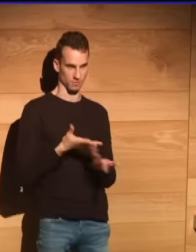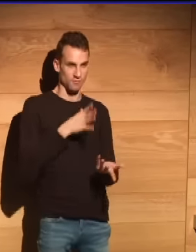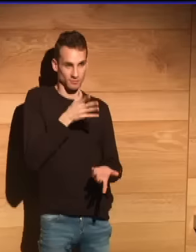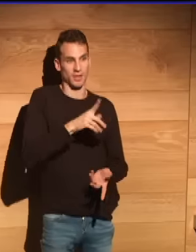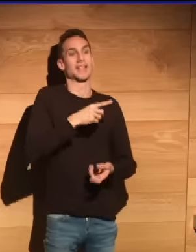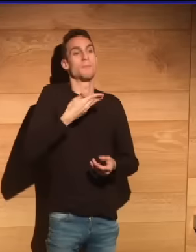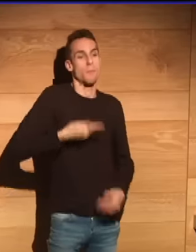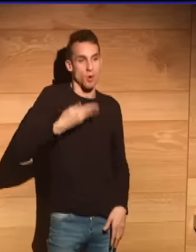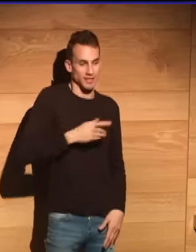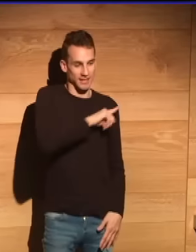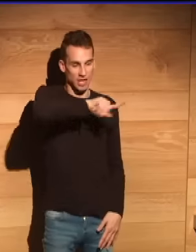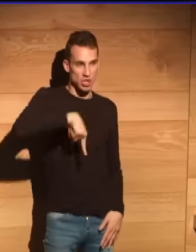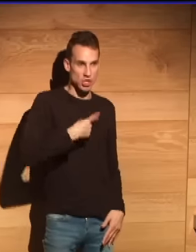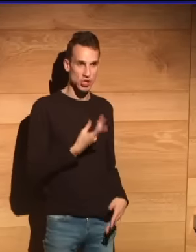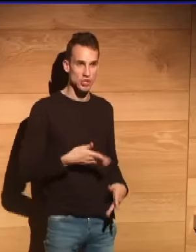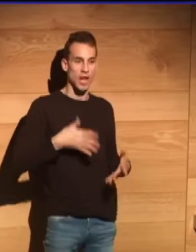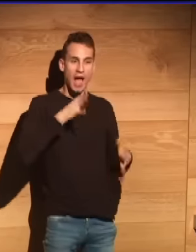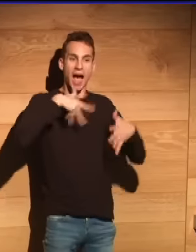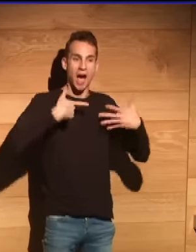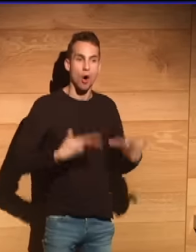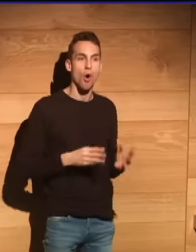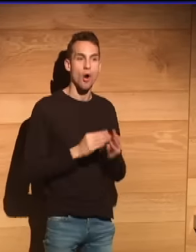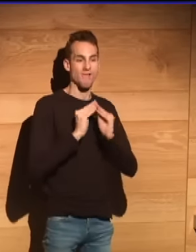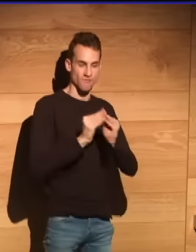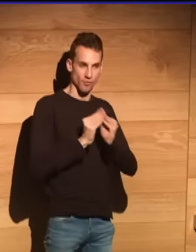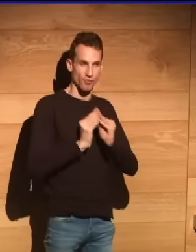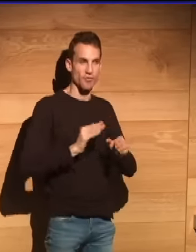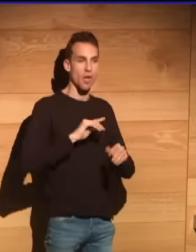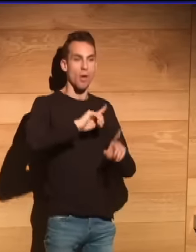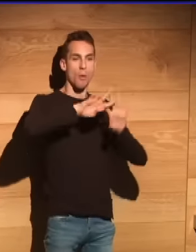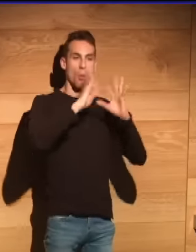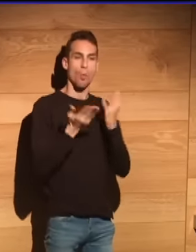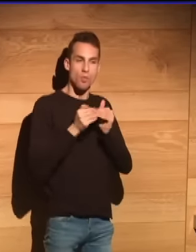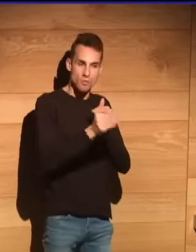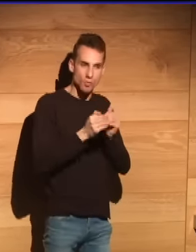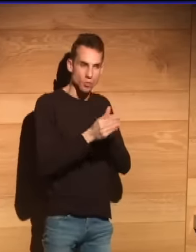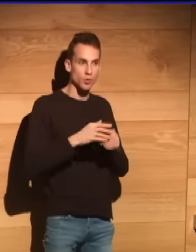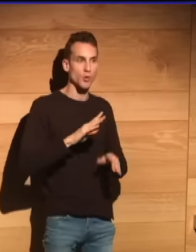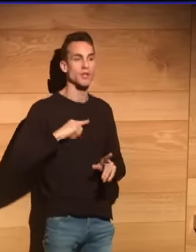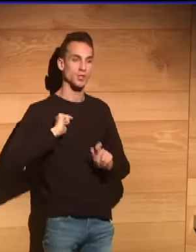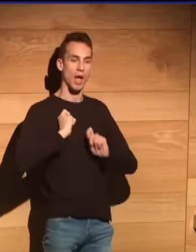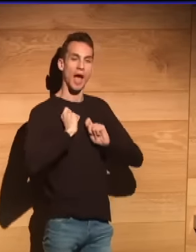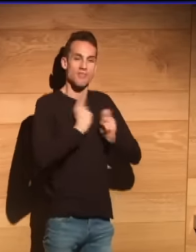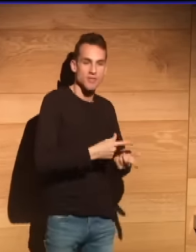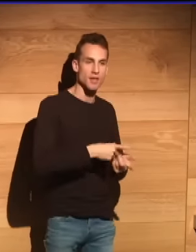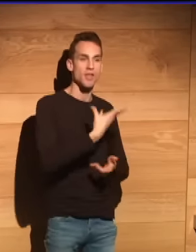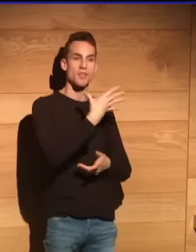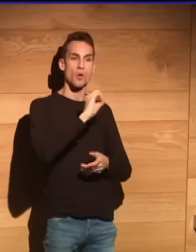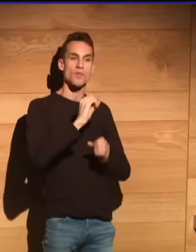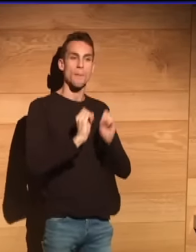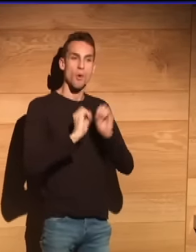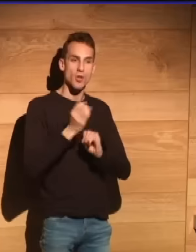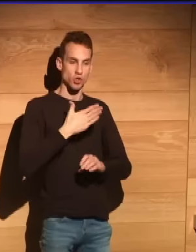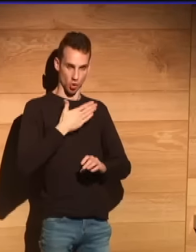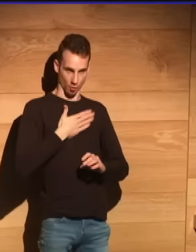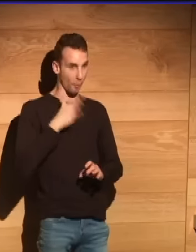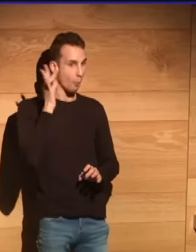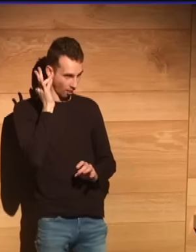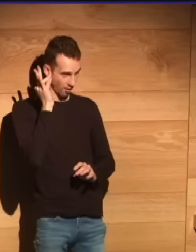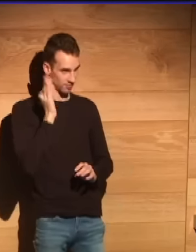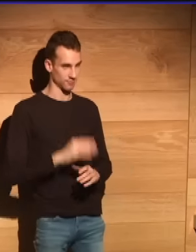en este momento construyendo un mundo de futuro y aportando nuestro 50% como somos de peso en la humanidad. Porque quedarnos